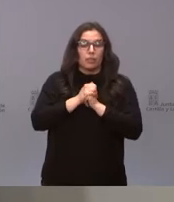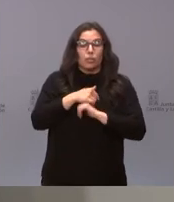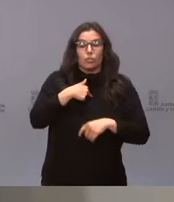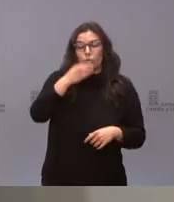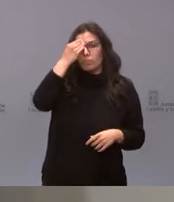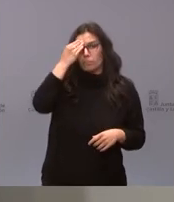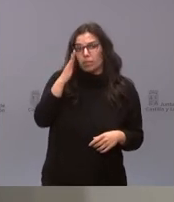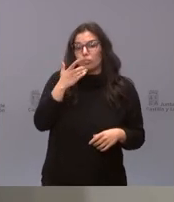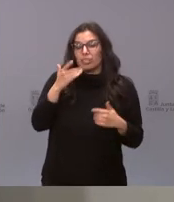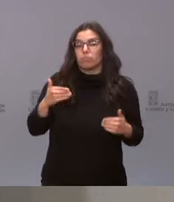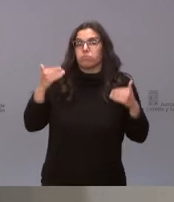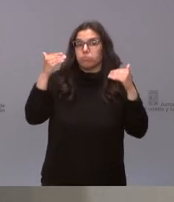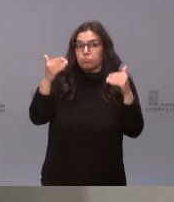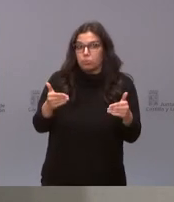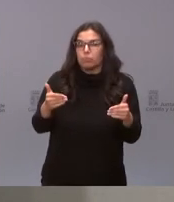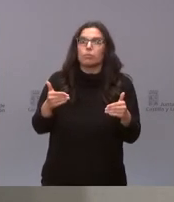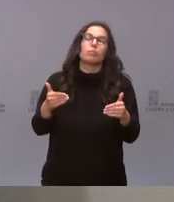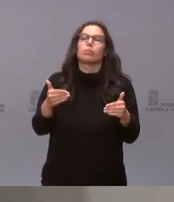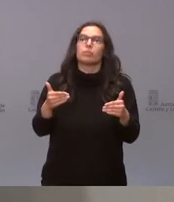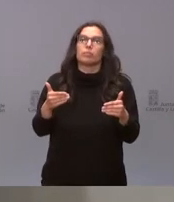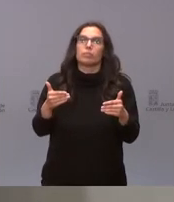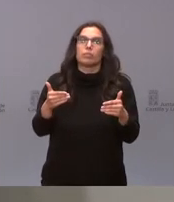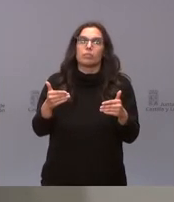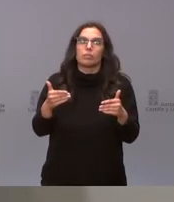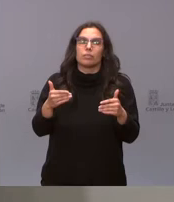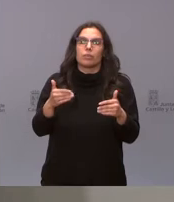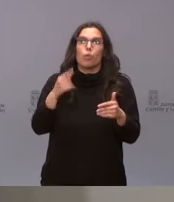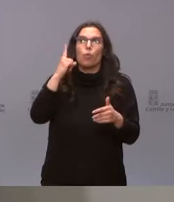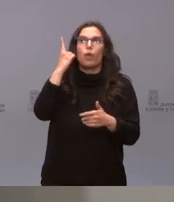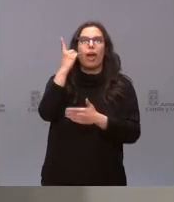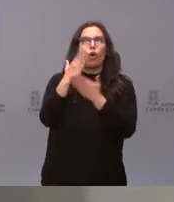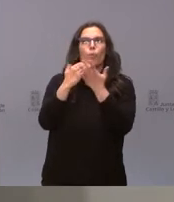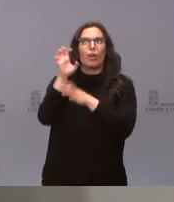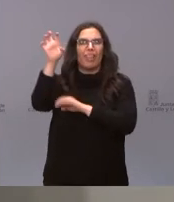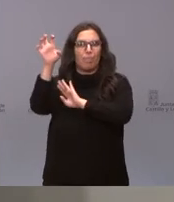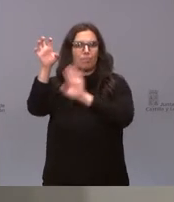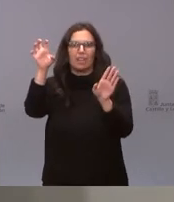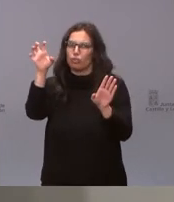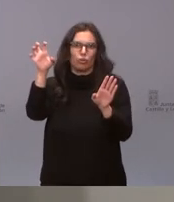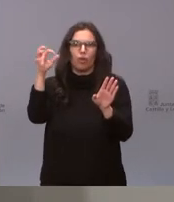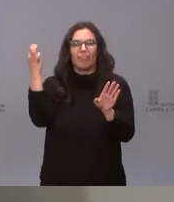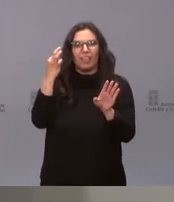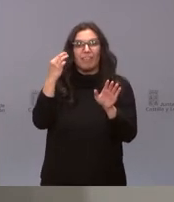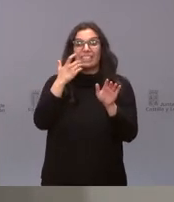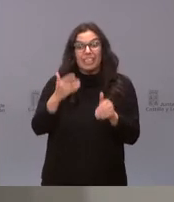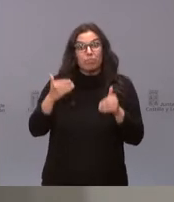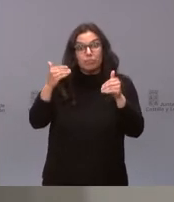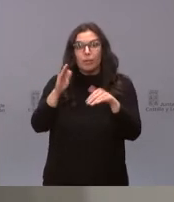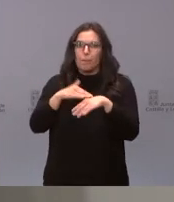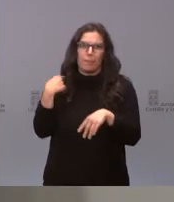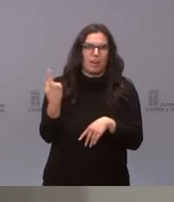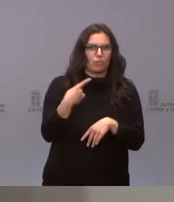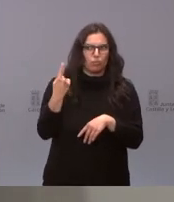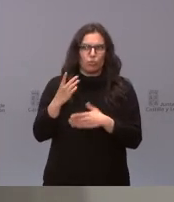si se prolonga no se tiene que prolongar para una sola comunidad sino que si se toma la decisión tiene que ser aplicable para todos